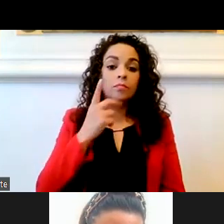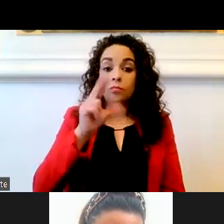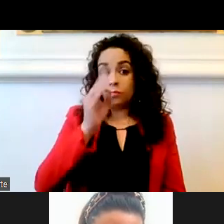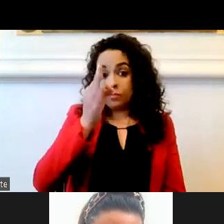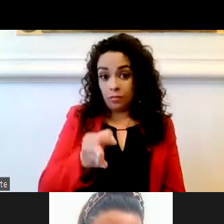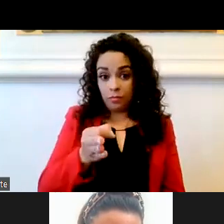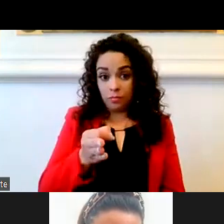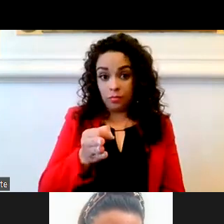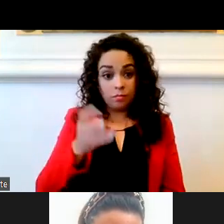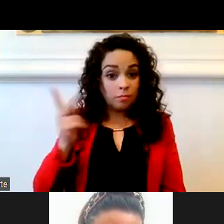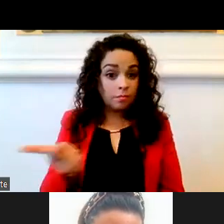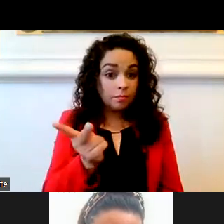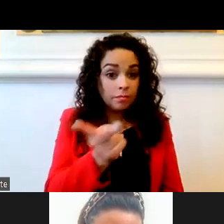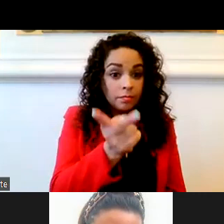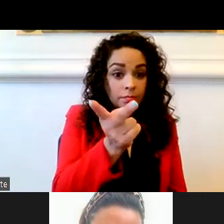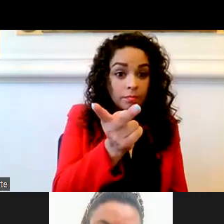No,